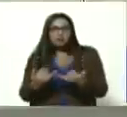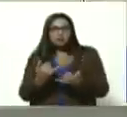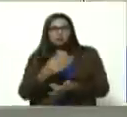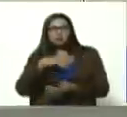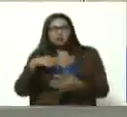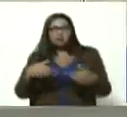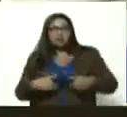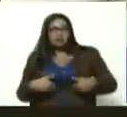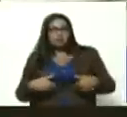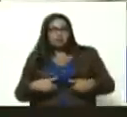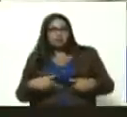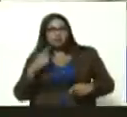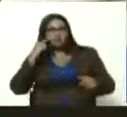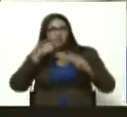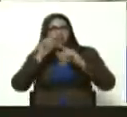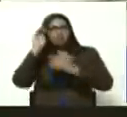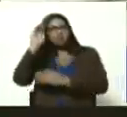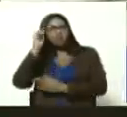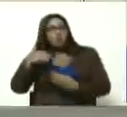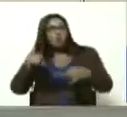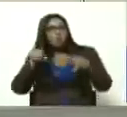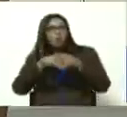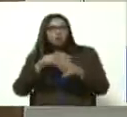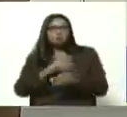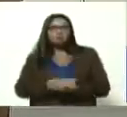hago un esfuerzo que se predice el futuro